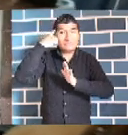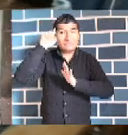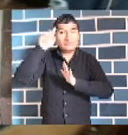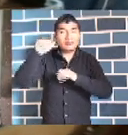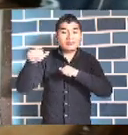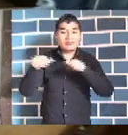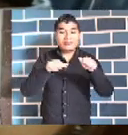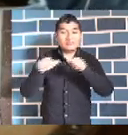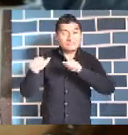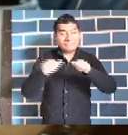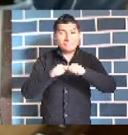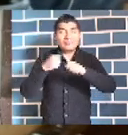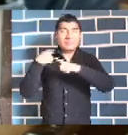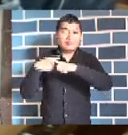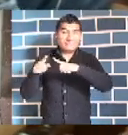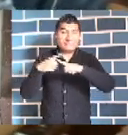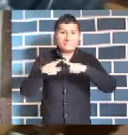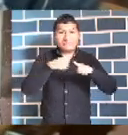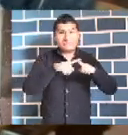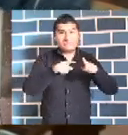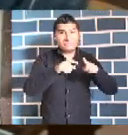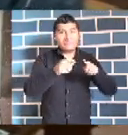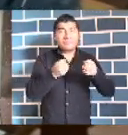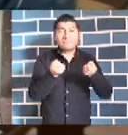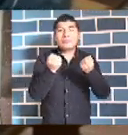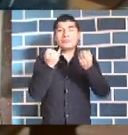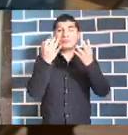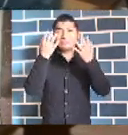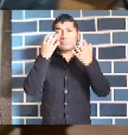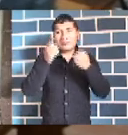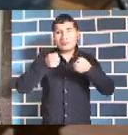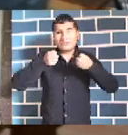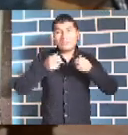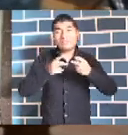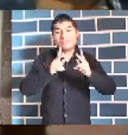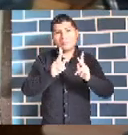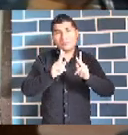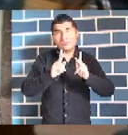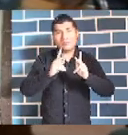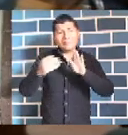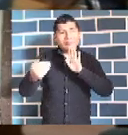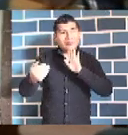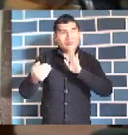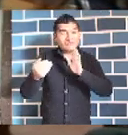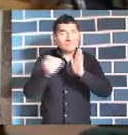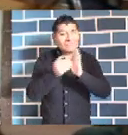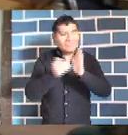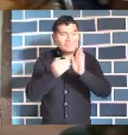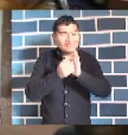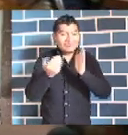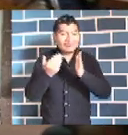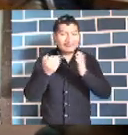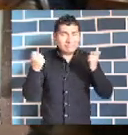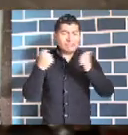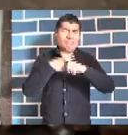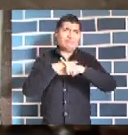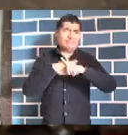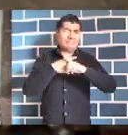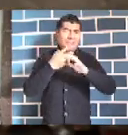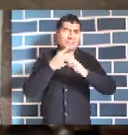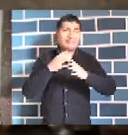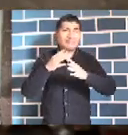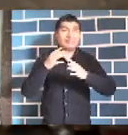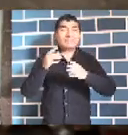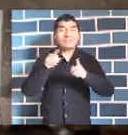actuar de una forma diferente y en muchas oportunidades molesta y contradictoria y por tanto